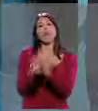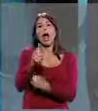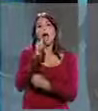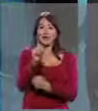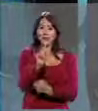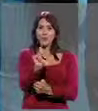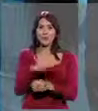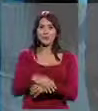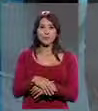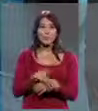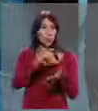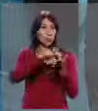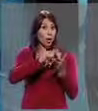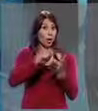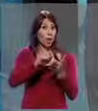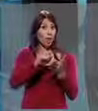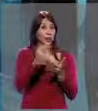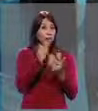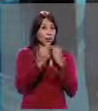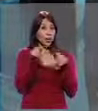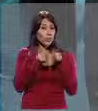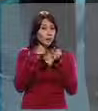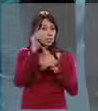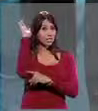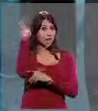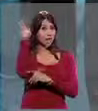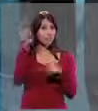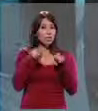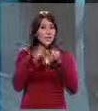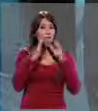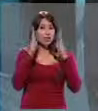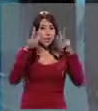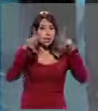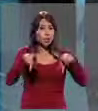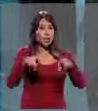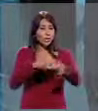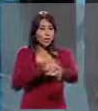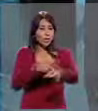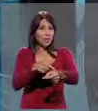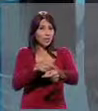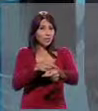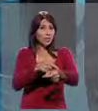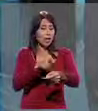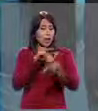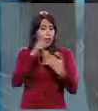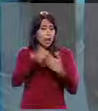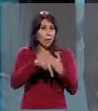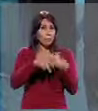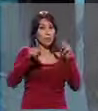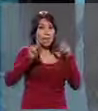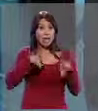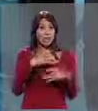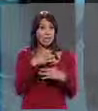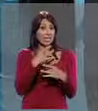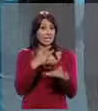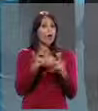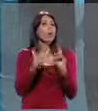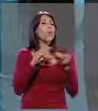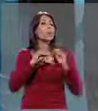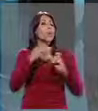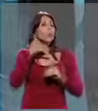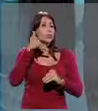nutrición dan charla Se atiende verdad también a personas con diabetes hay un programa especializado la gente que está interesada en contactar con la ucr